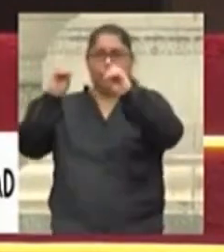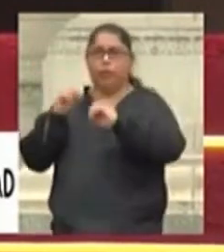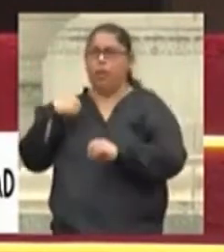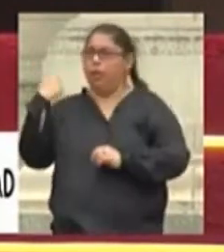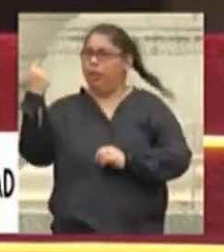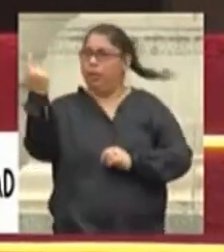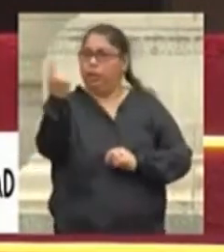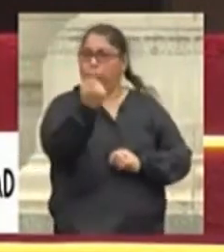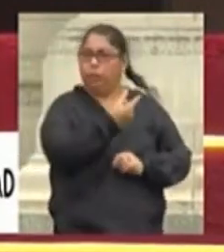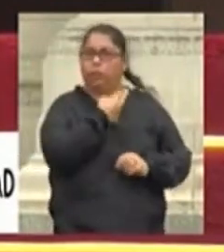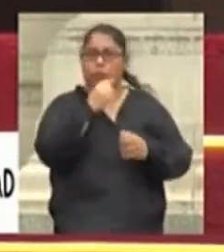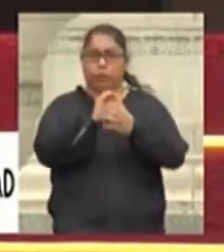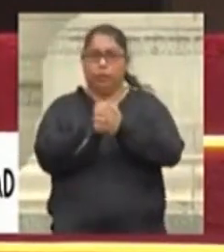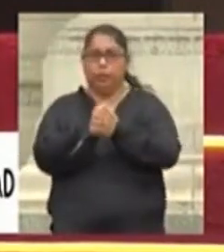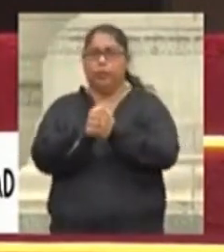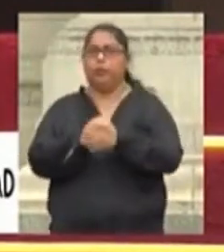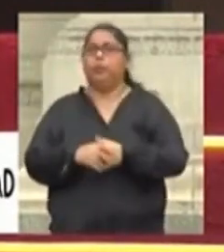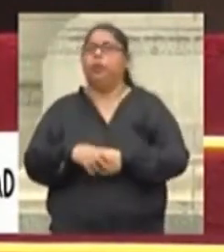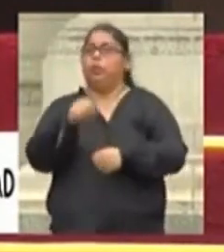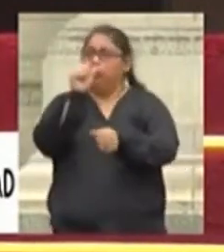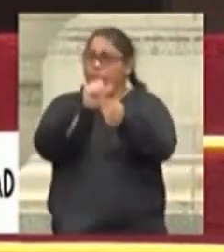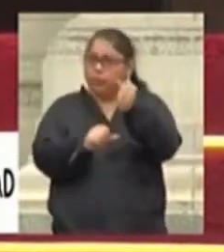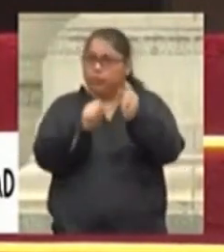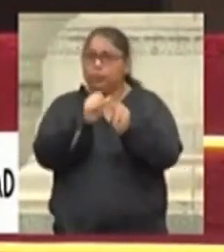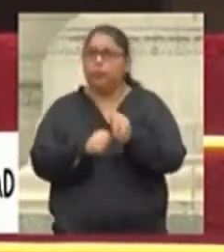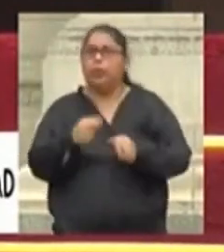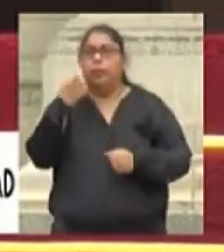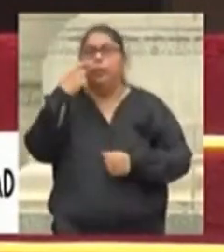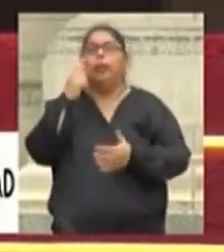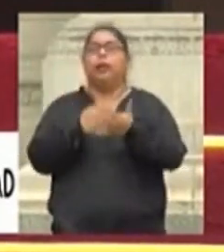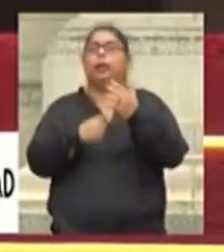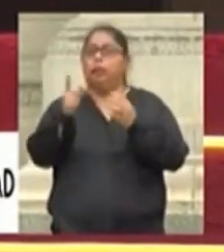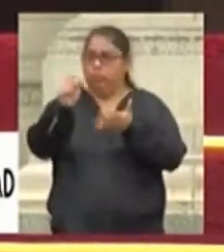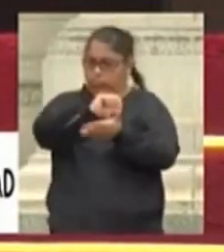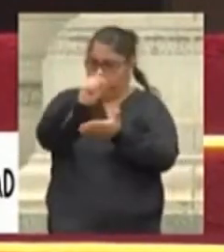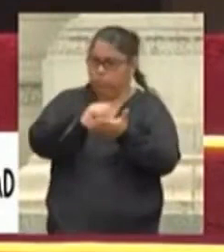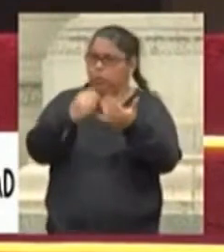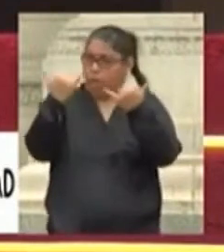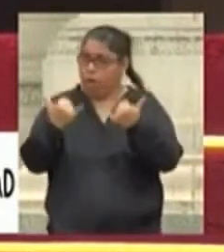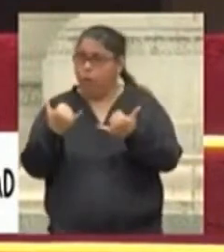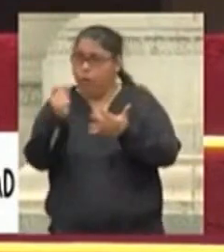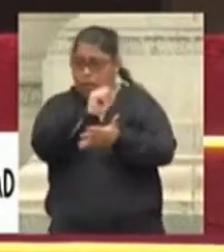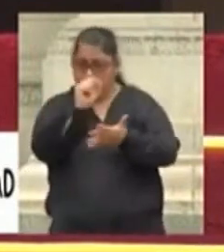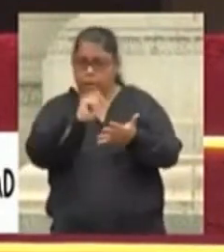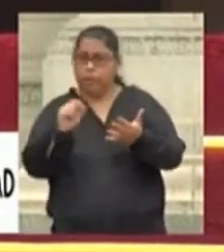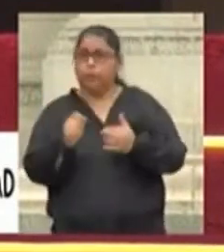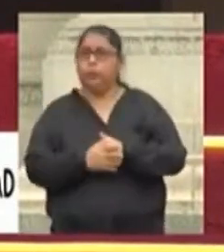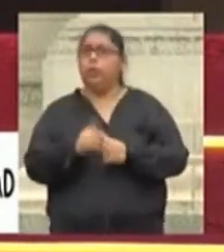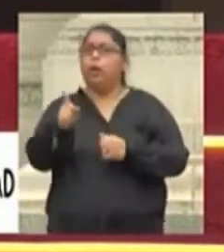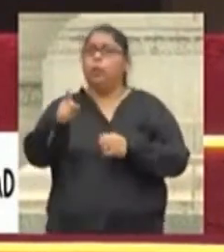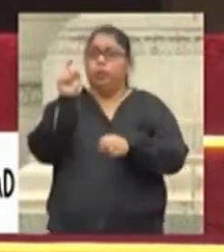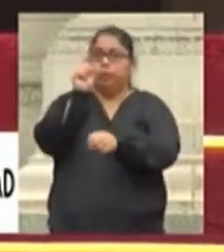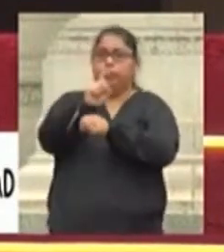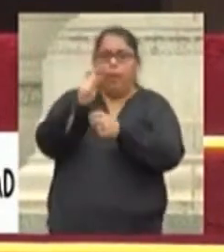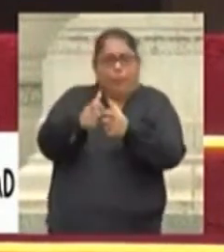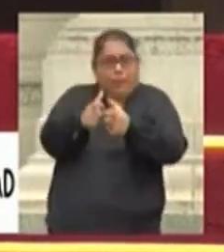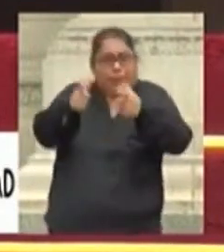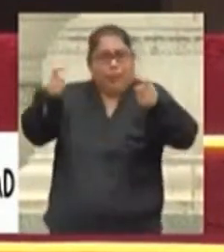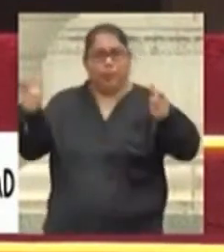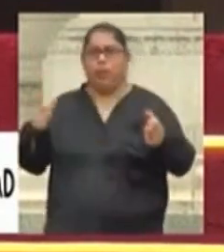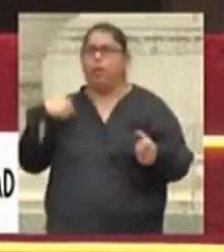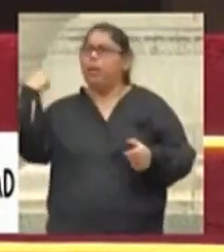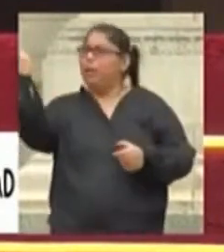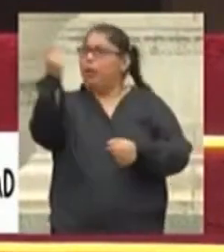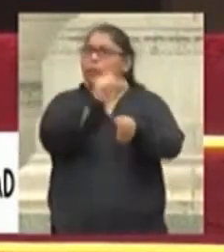a todos los compañeros a todos los hermanos para que a xente moss de una vez por todas a una asamblea más